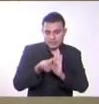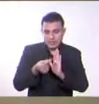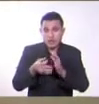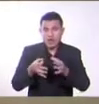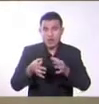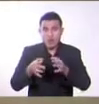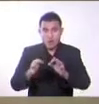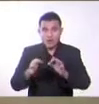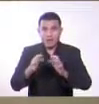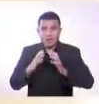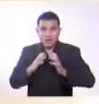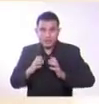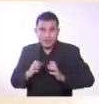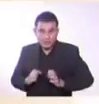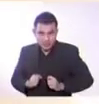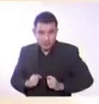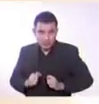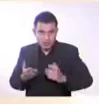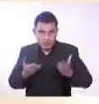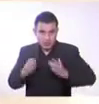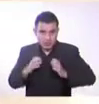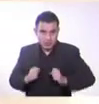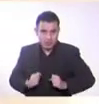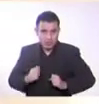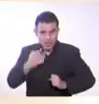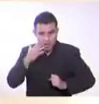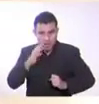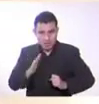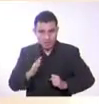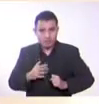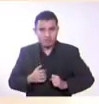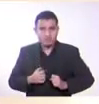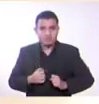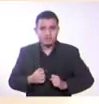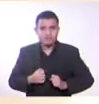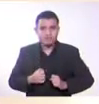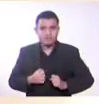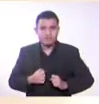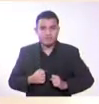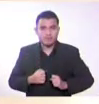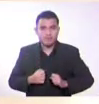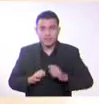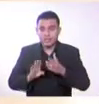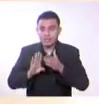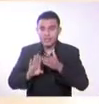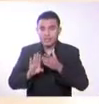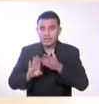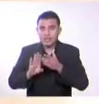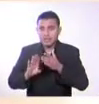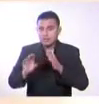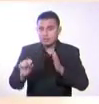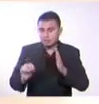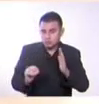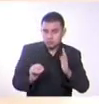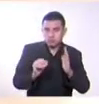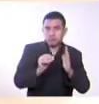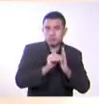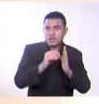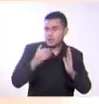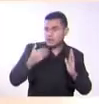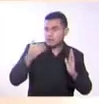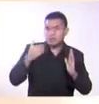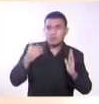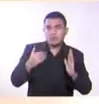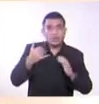estatal. Un ejemplo claro en nuestro país es el impuesto que se aplicó recientemente o hace algunos años a